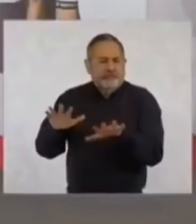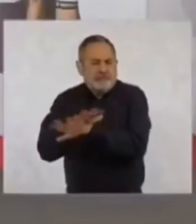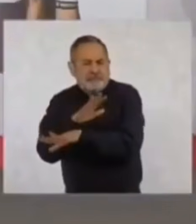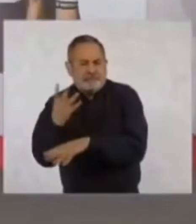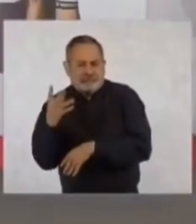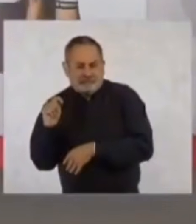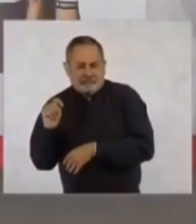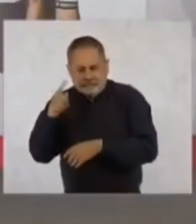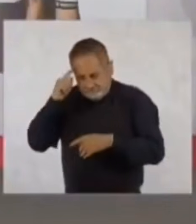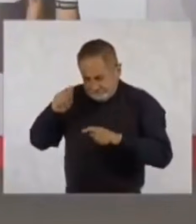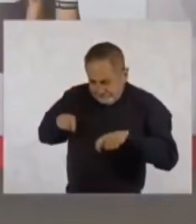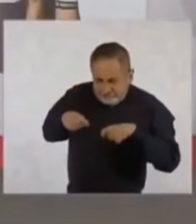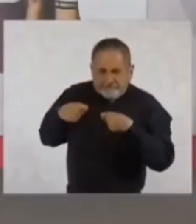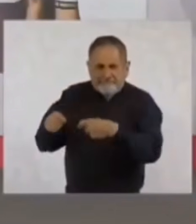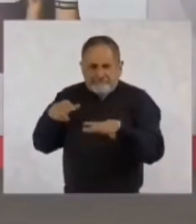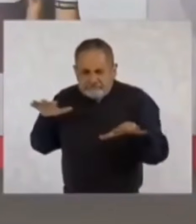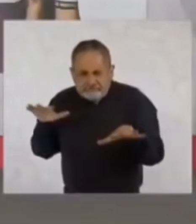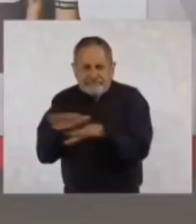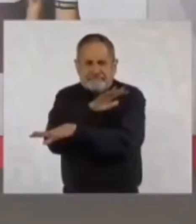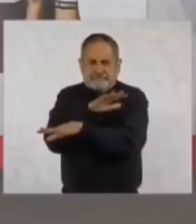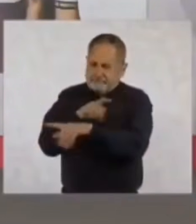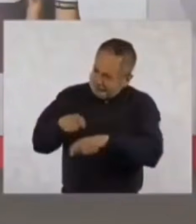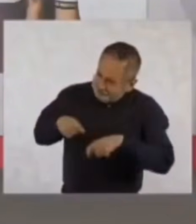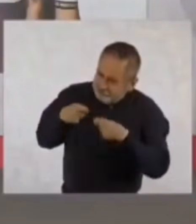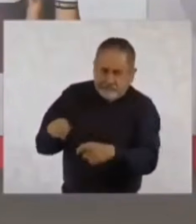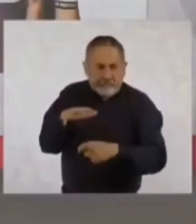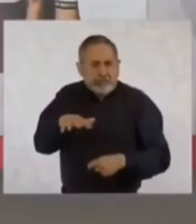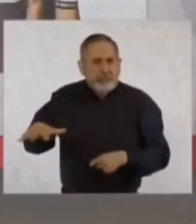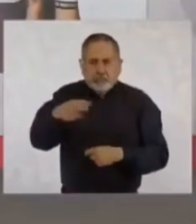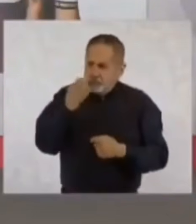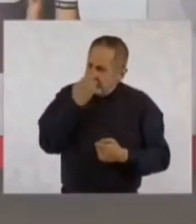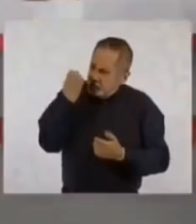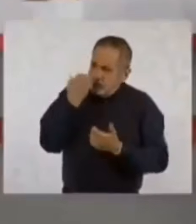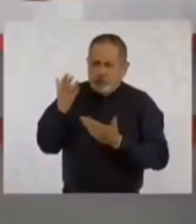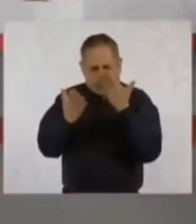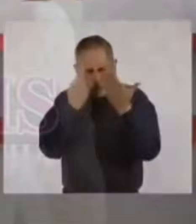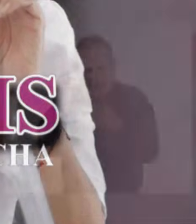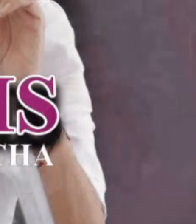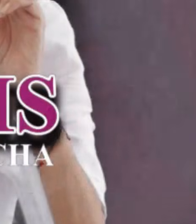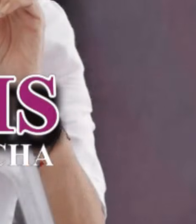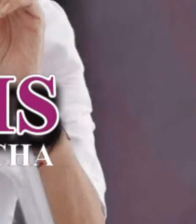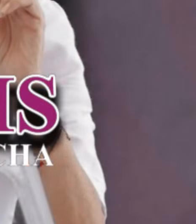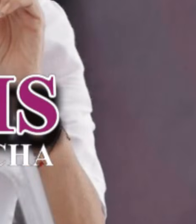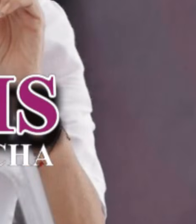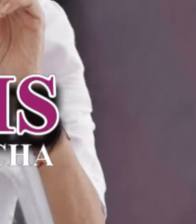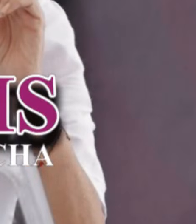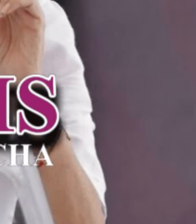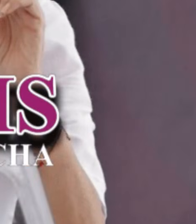educación pública, que nadie se quede sin estudiar por falta de recursos.